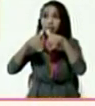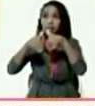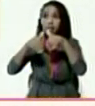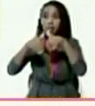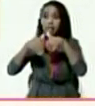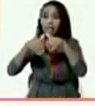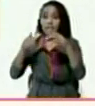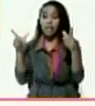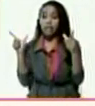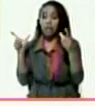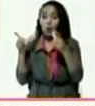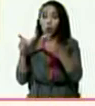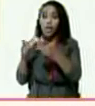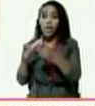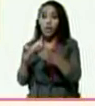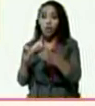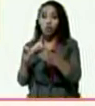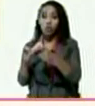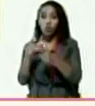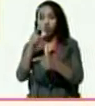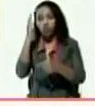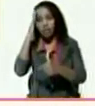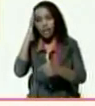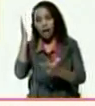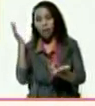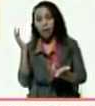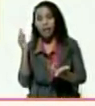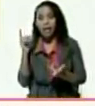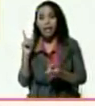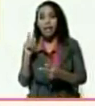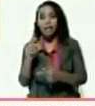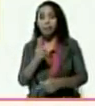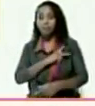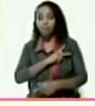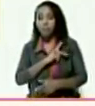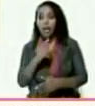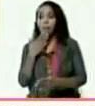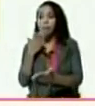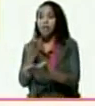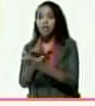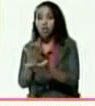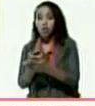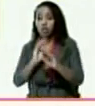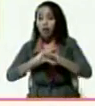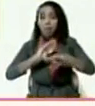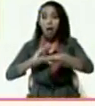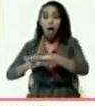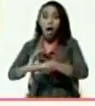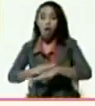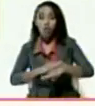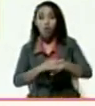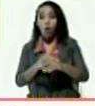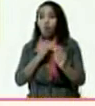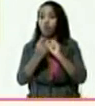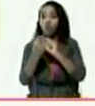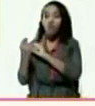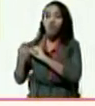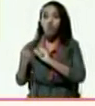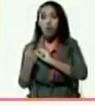estén reunidos, tú sabes, Rafael, que si alguien ha pedido y ha llamado al diálogo en Venezuela es el presidente Nicolás